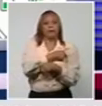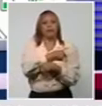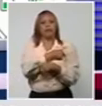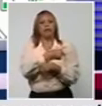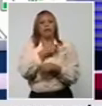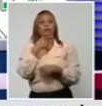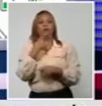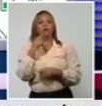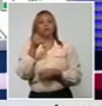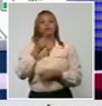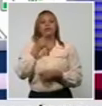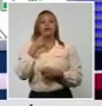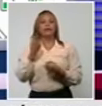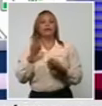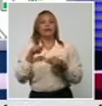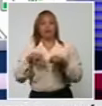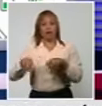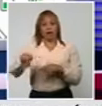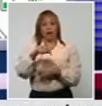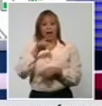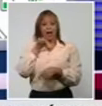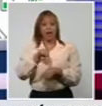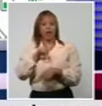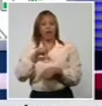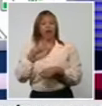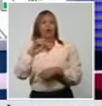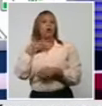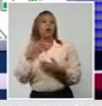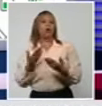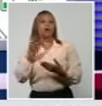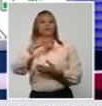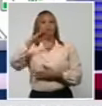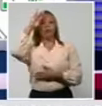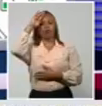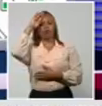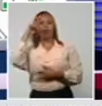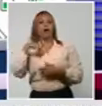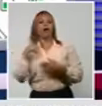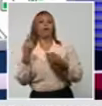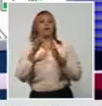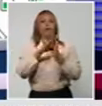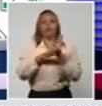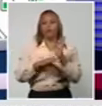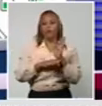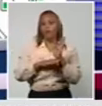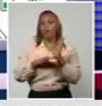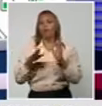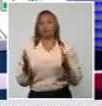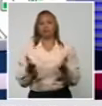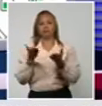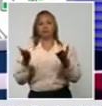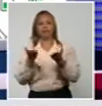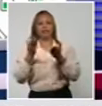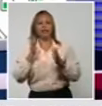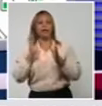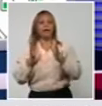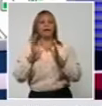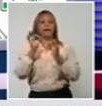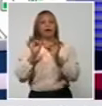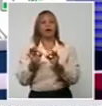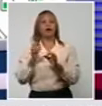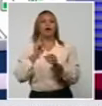pero en el nuevo escenario, digamos cuando Cuba ya tiene diseñado un protocolo en la etapa de recuperación post-COVID-19 para cuando se